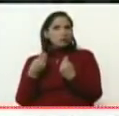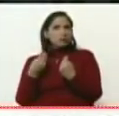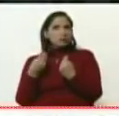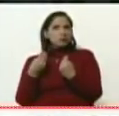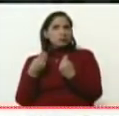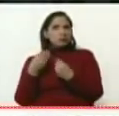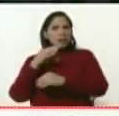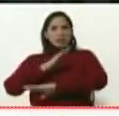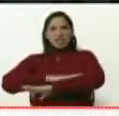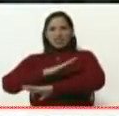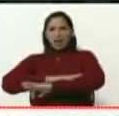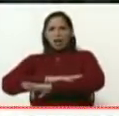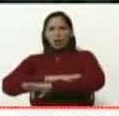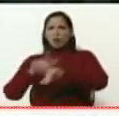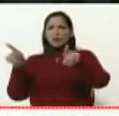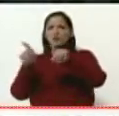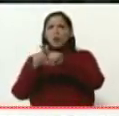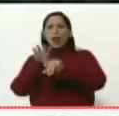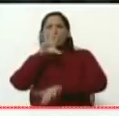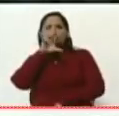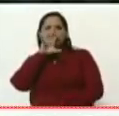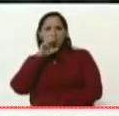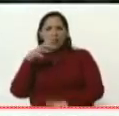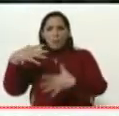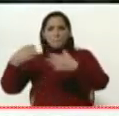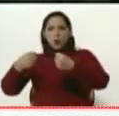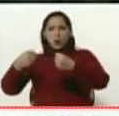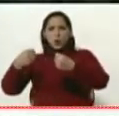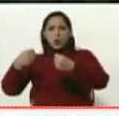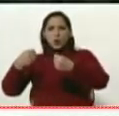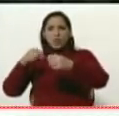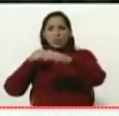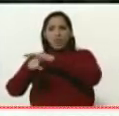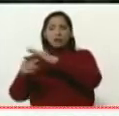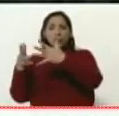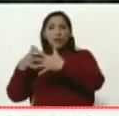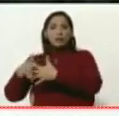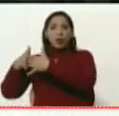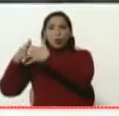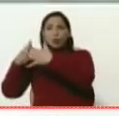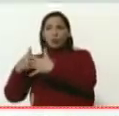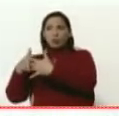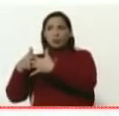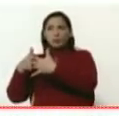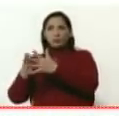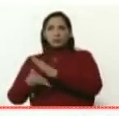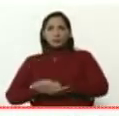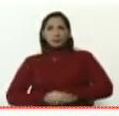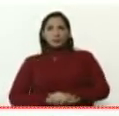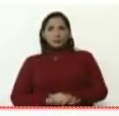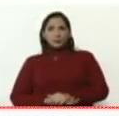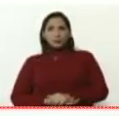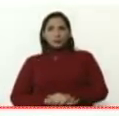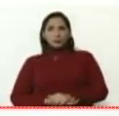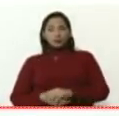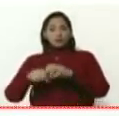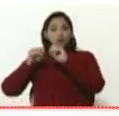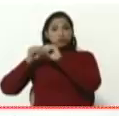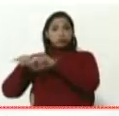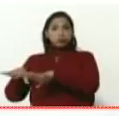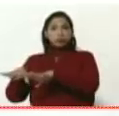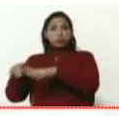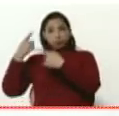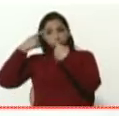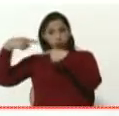Tratado como un perro en una cárcel de los Estados Unidos de Norteamérica. Abandonado a